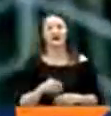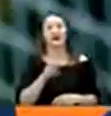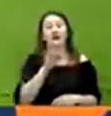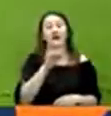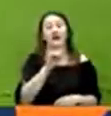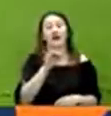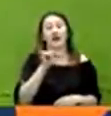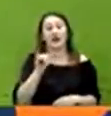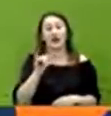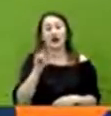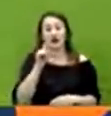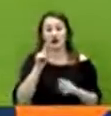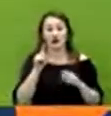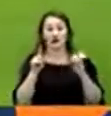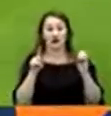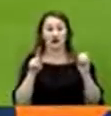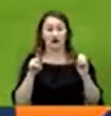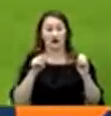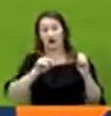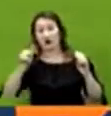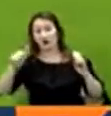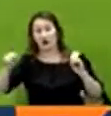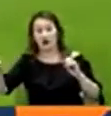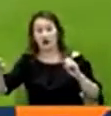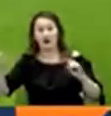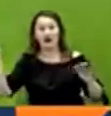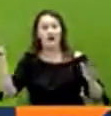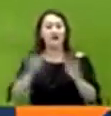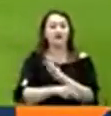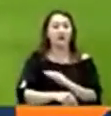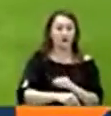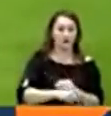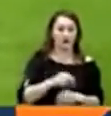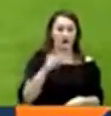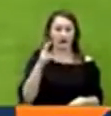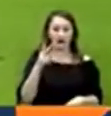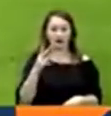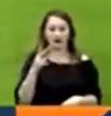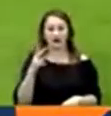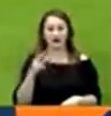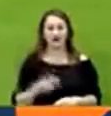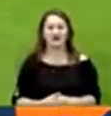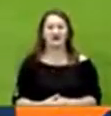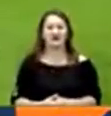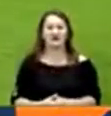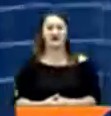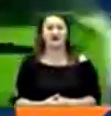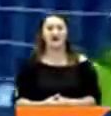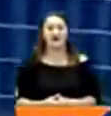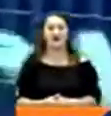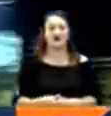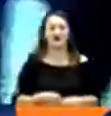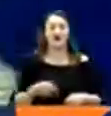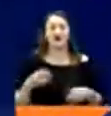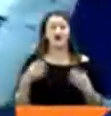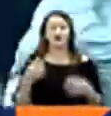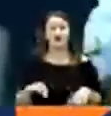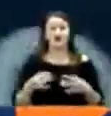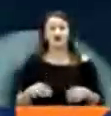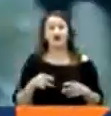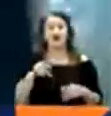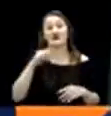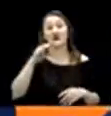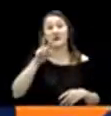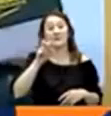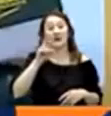para el 1-0. Y a 8 del final, Johan Caballero lo mató con una pelota quieta tras el centro de Sherman Cárdenas, el cabezazo a expensas de Cristian